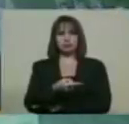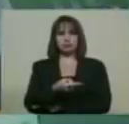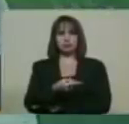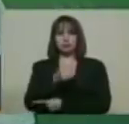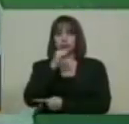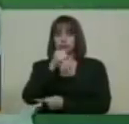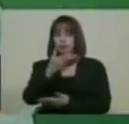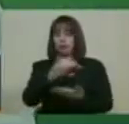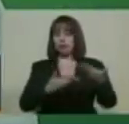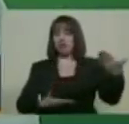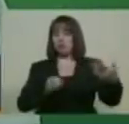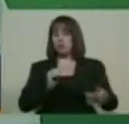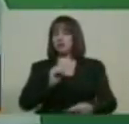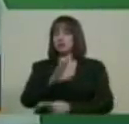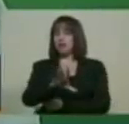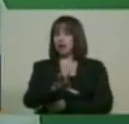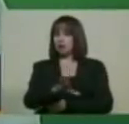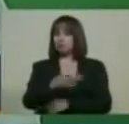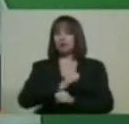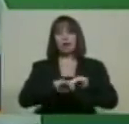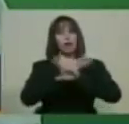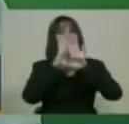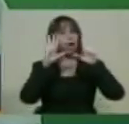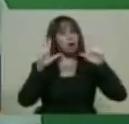daba un mensaje muy claro.